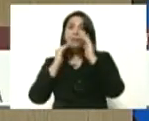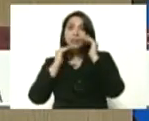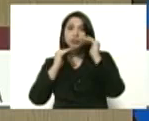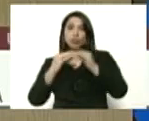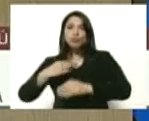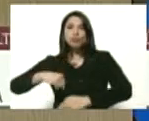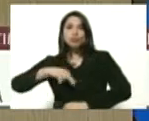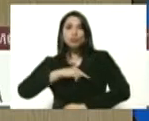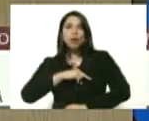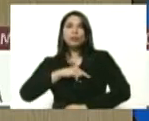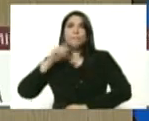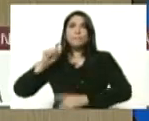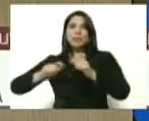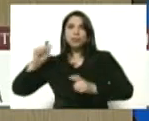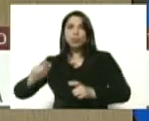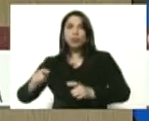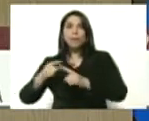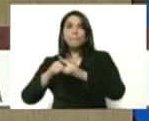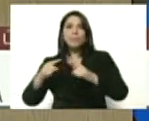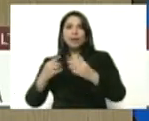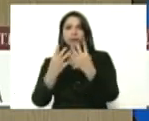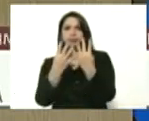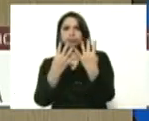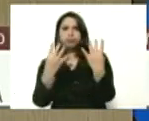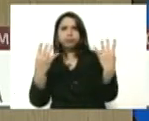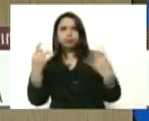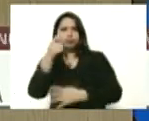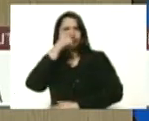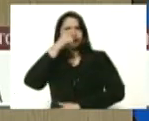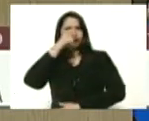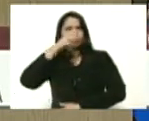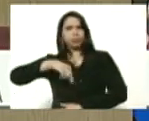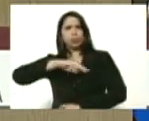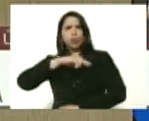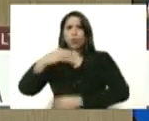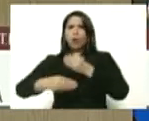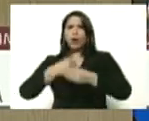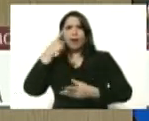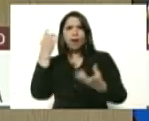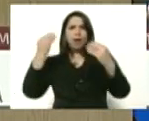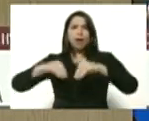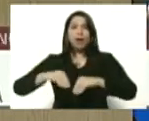nuestros connacionales, pero en la muralla sanitaria que hemos establecido